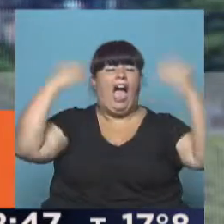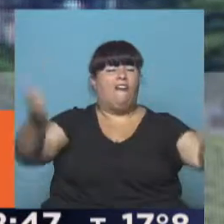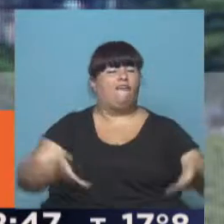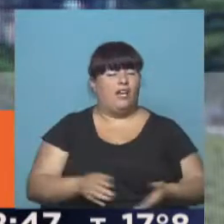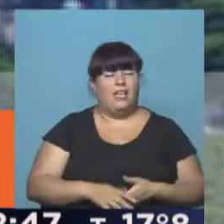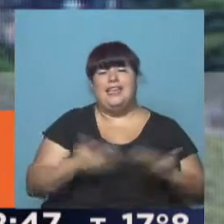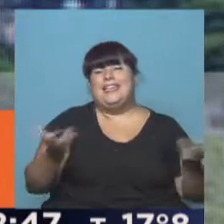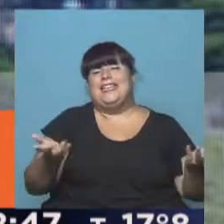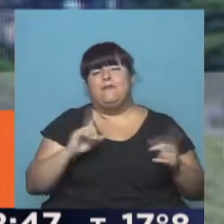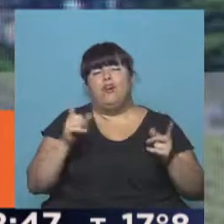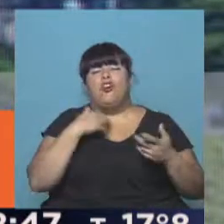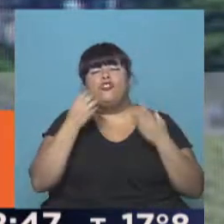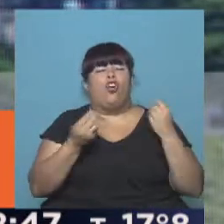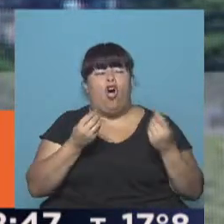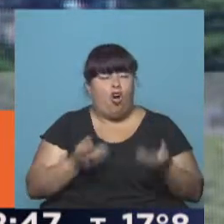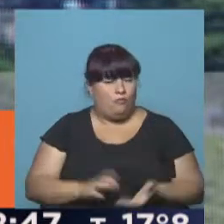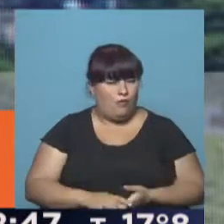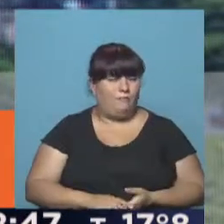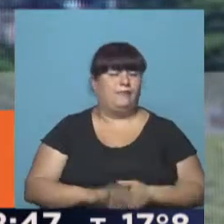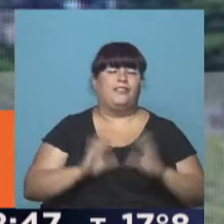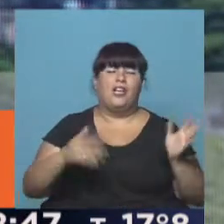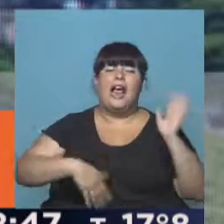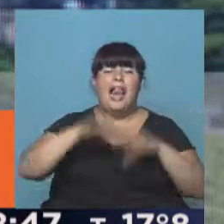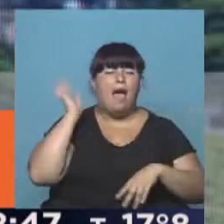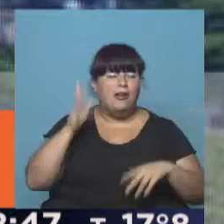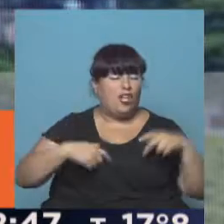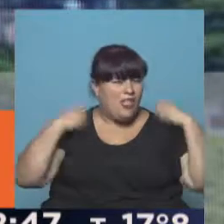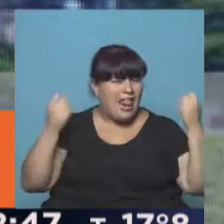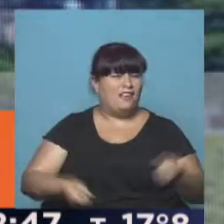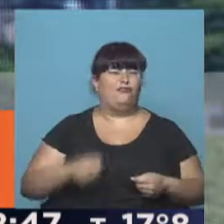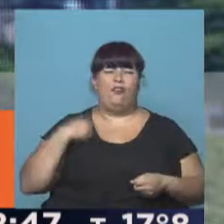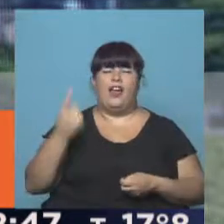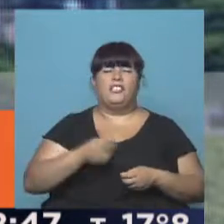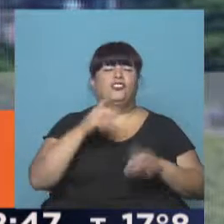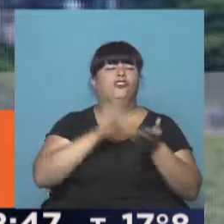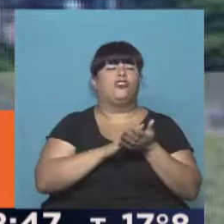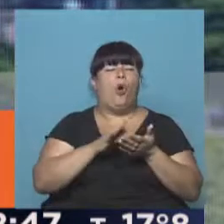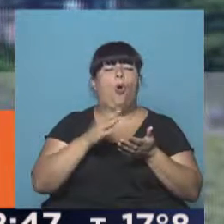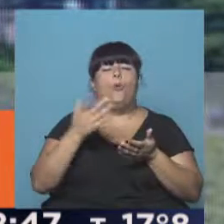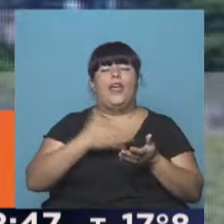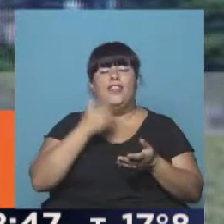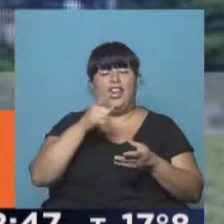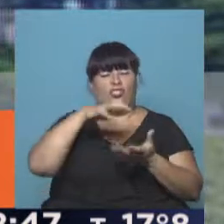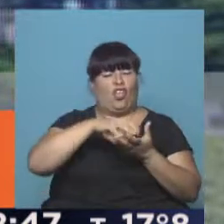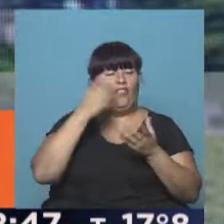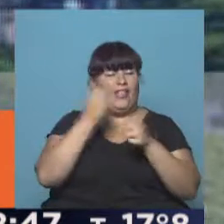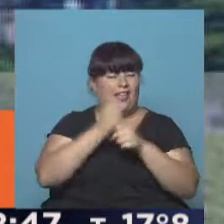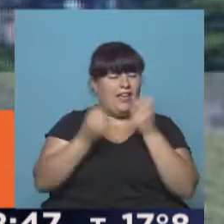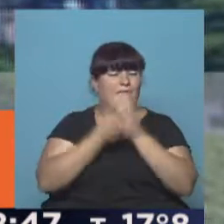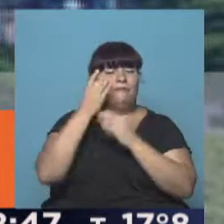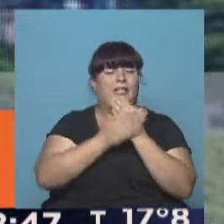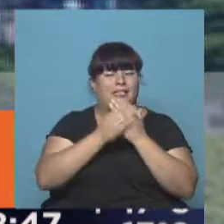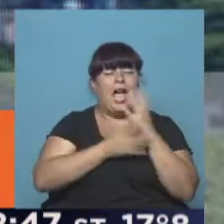y por qué no sé cómo hacerlo entonces gran parte del esfuerzo que estamos poniendo dentro de la dirección de emprendedores que está dentro del ministerio